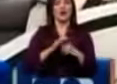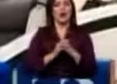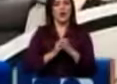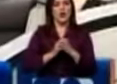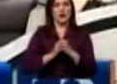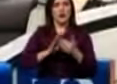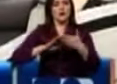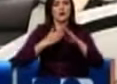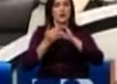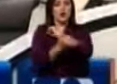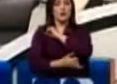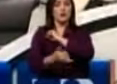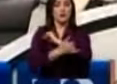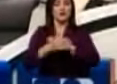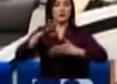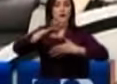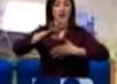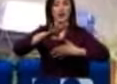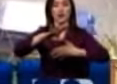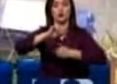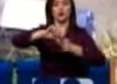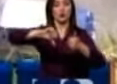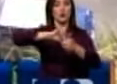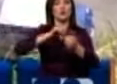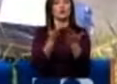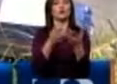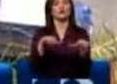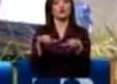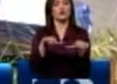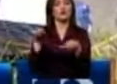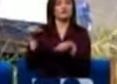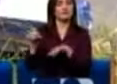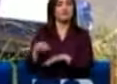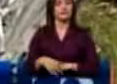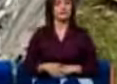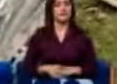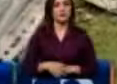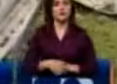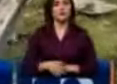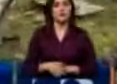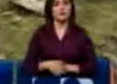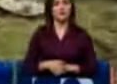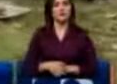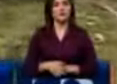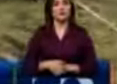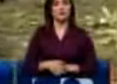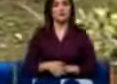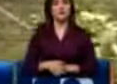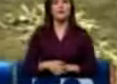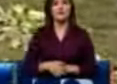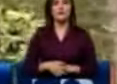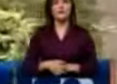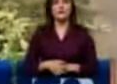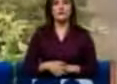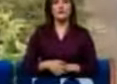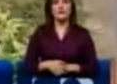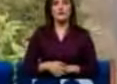sucedió a las 9 de la mañana de este miércoles en el sector de la Forestal en la avenida Simón Bolívar, suroriente de Quito.